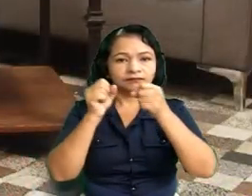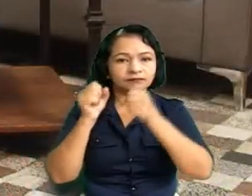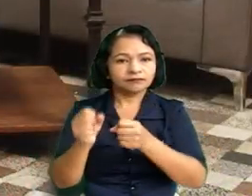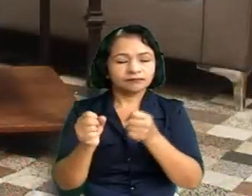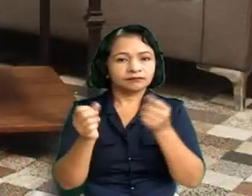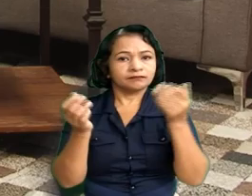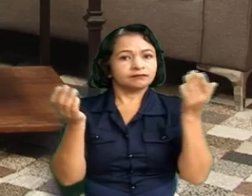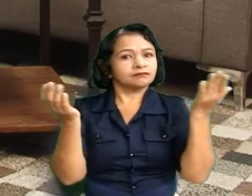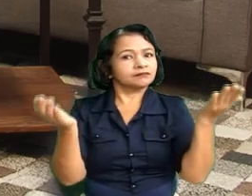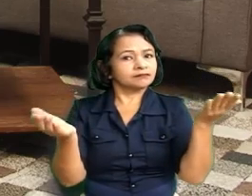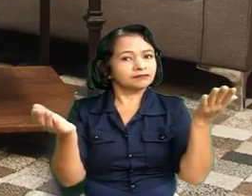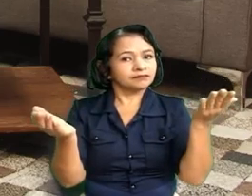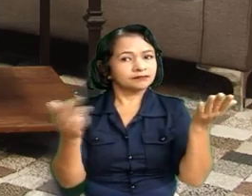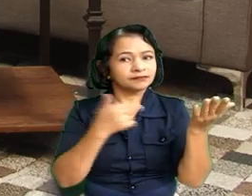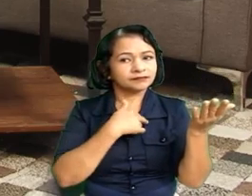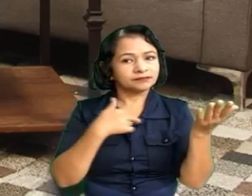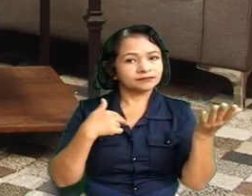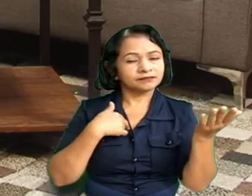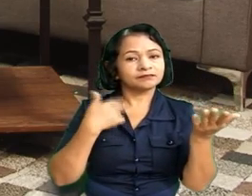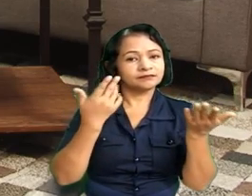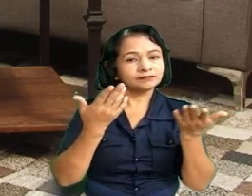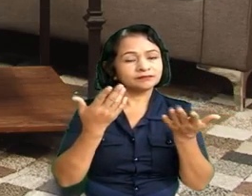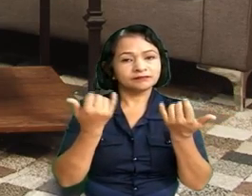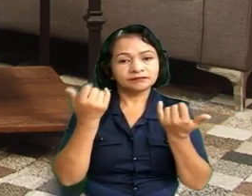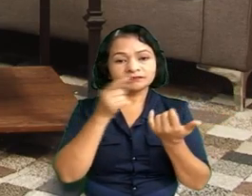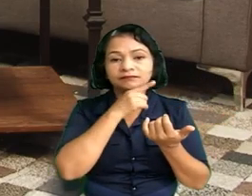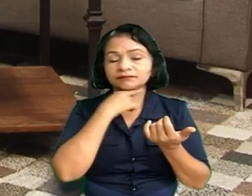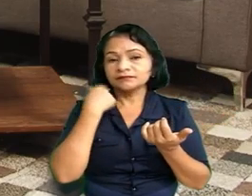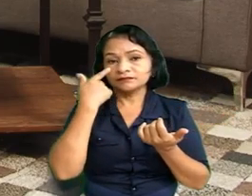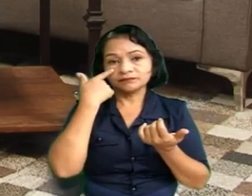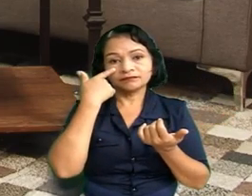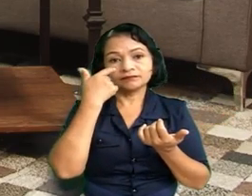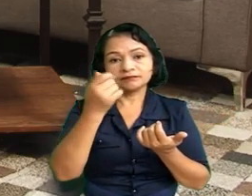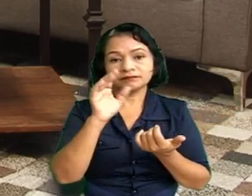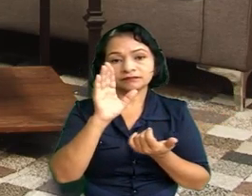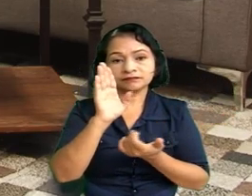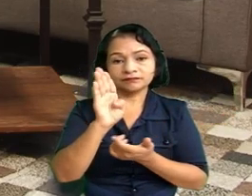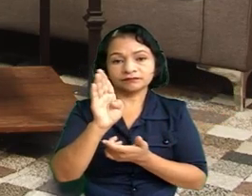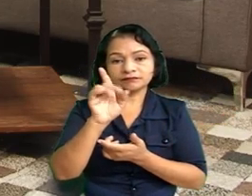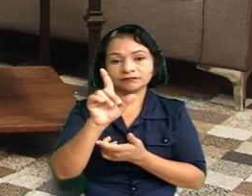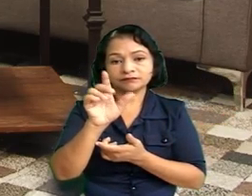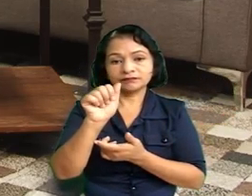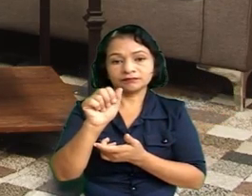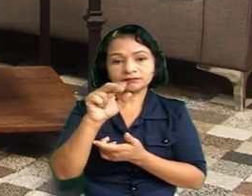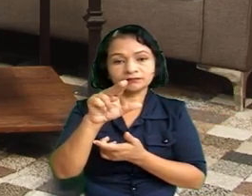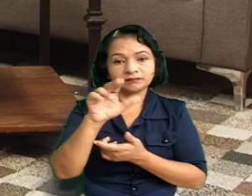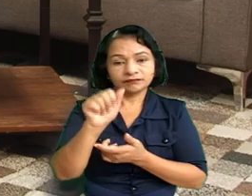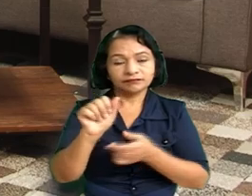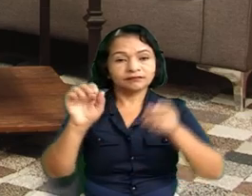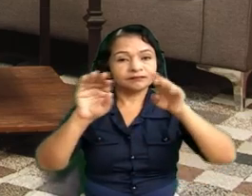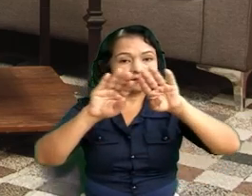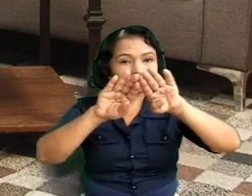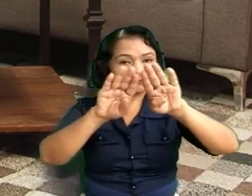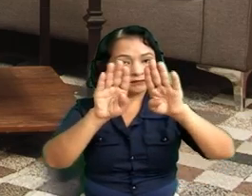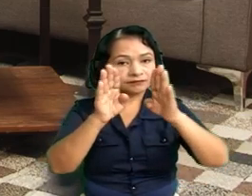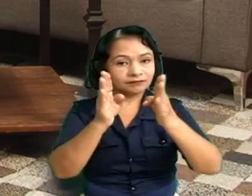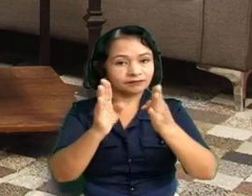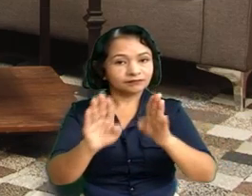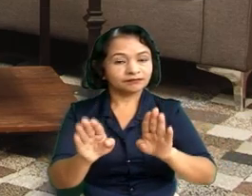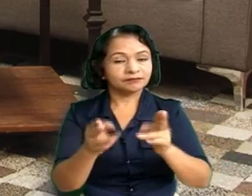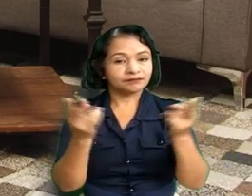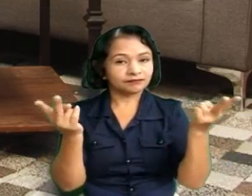O sea, nosotros estamos haciendo un reconocimiento a Blanca. Pero también a la mujer. Y a la mujer nicaragüense,